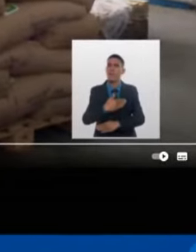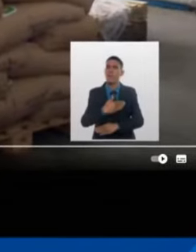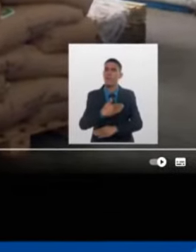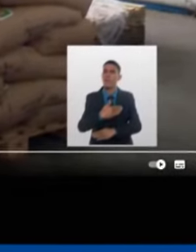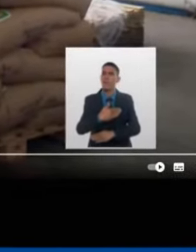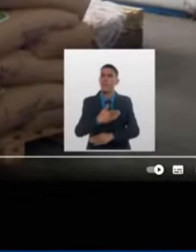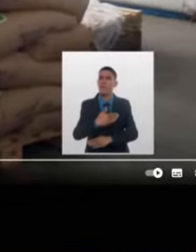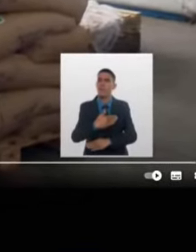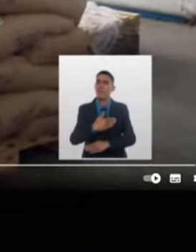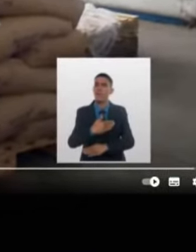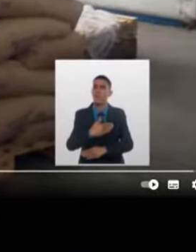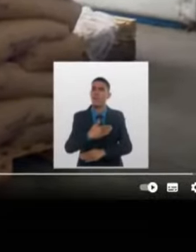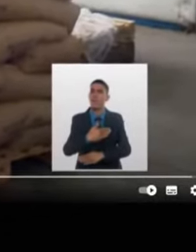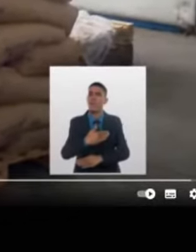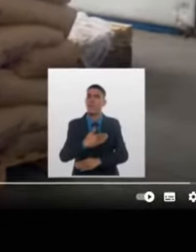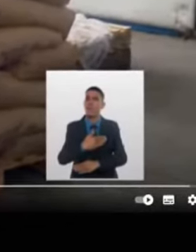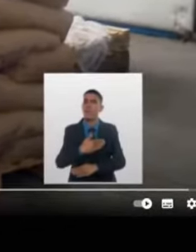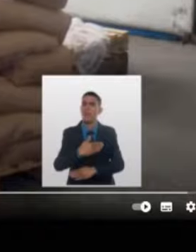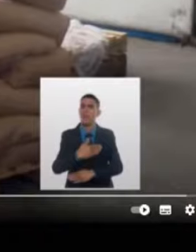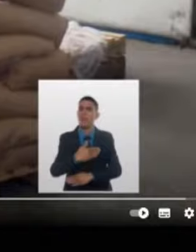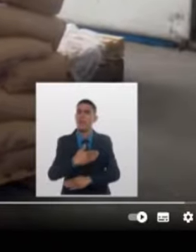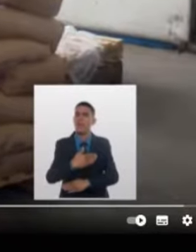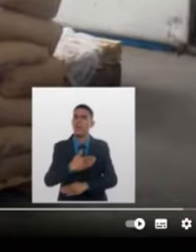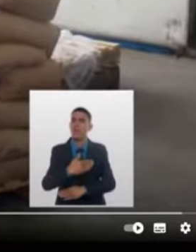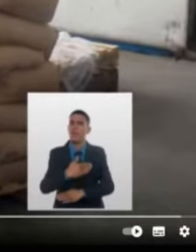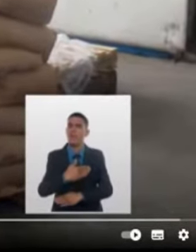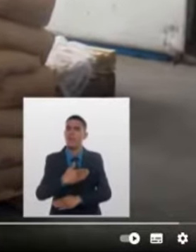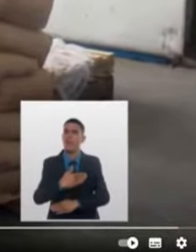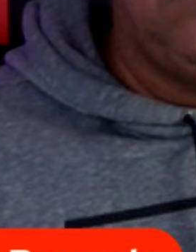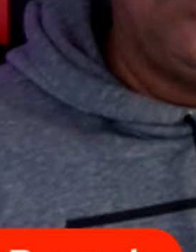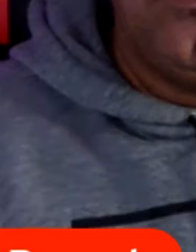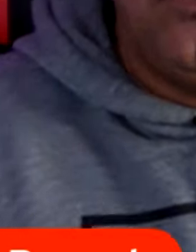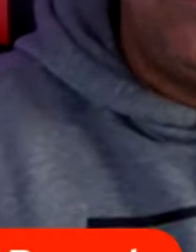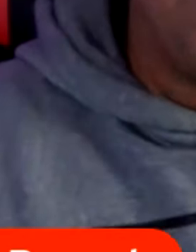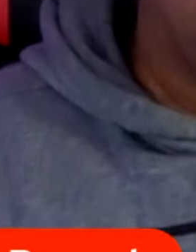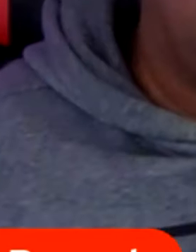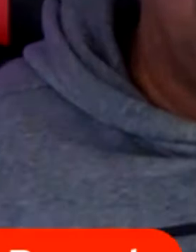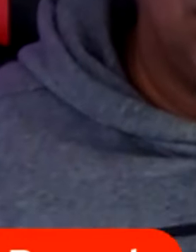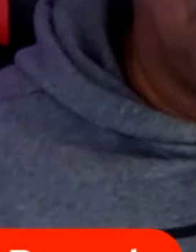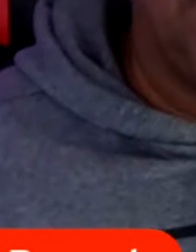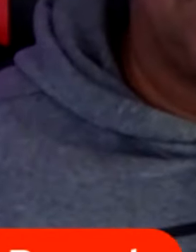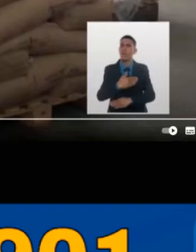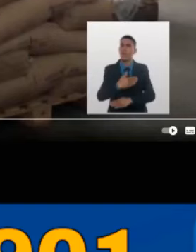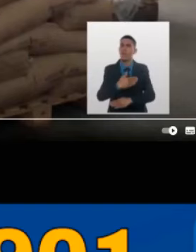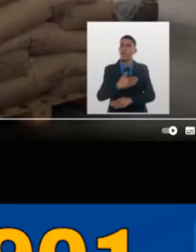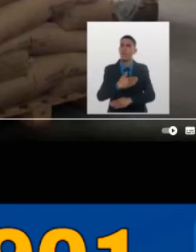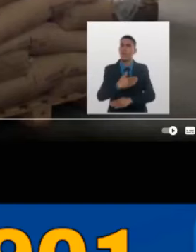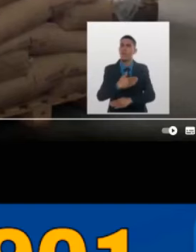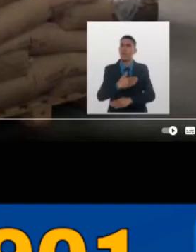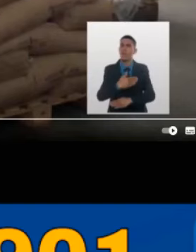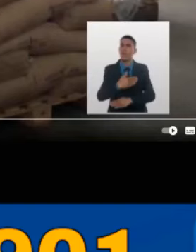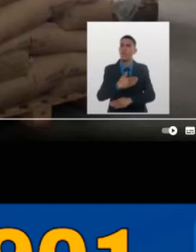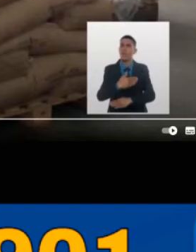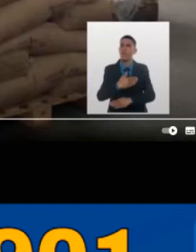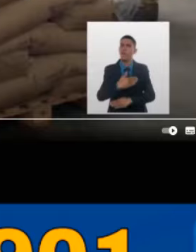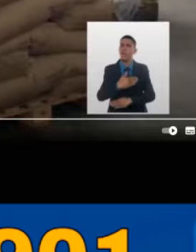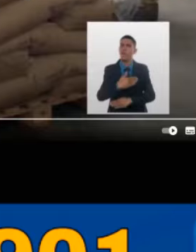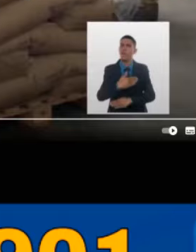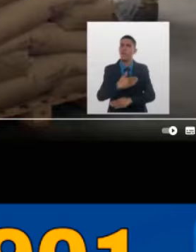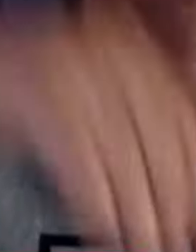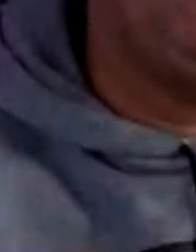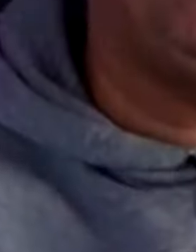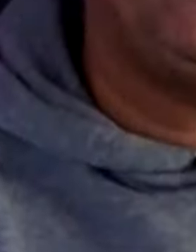esas bolsas acaban de venir de Brasil y de Irán? ¿De qué bloqueo? ¿Por dónde llegaron las bolsas esas? Pasaron por debajo del agua, como la canción